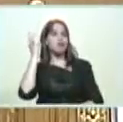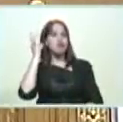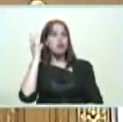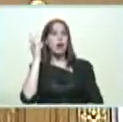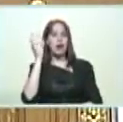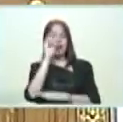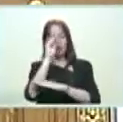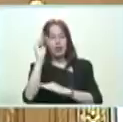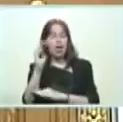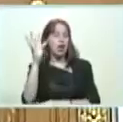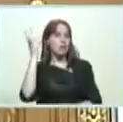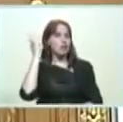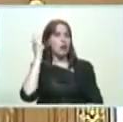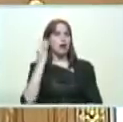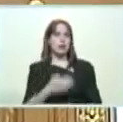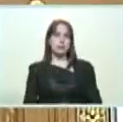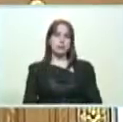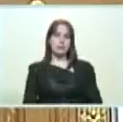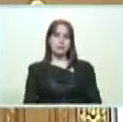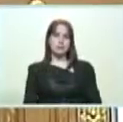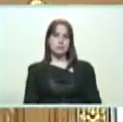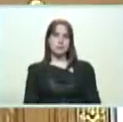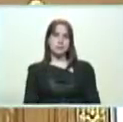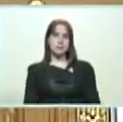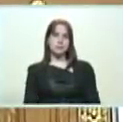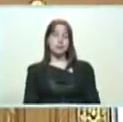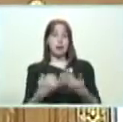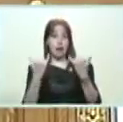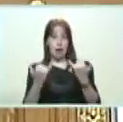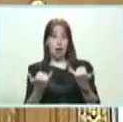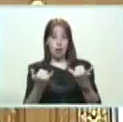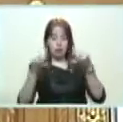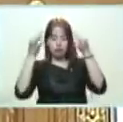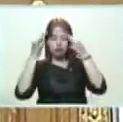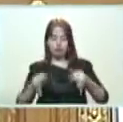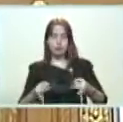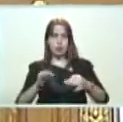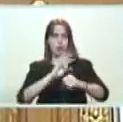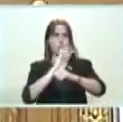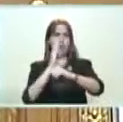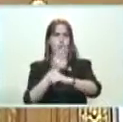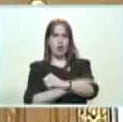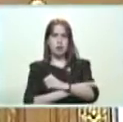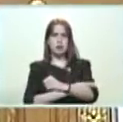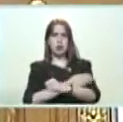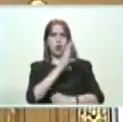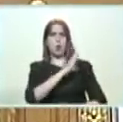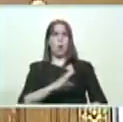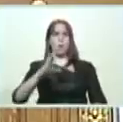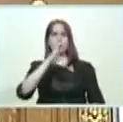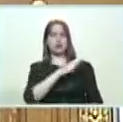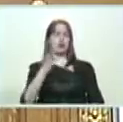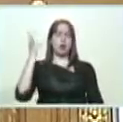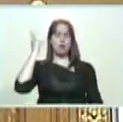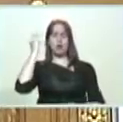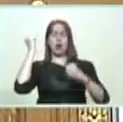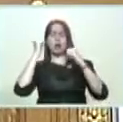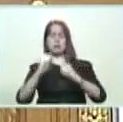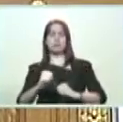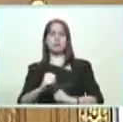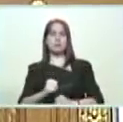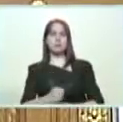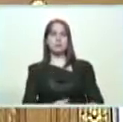su protección. Desde ya, ahora se configura una poderosísima comisión de las mujeres. De la